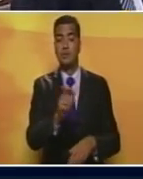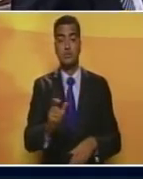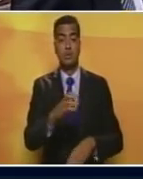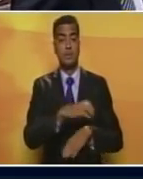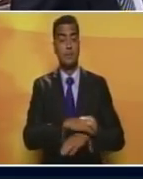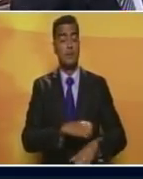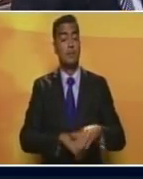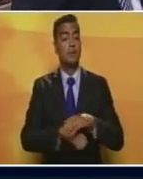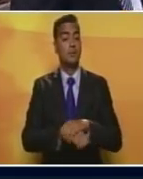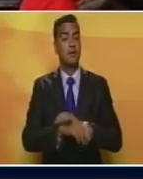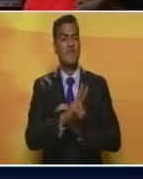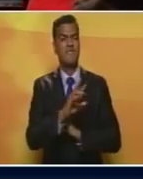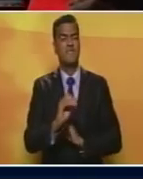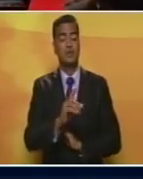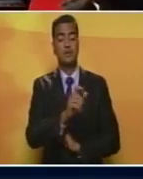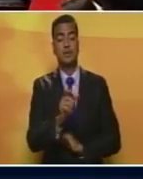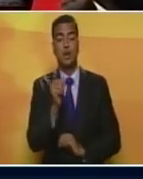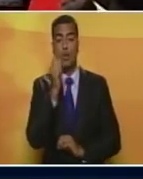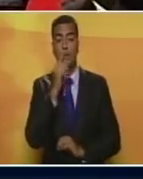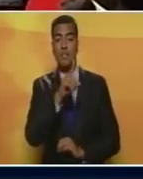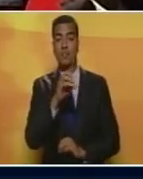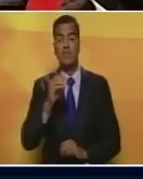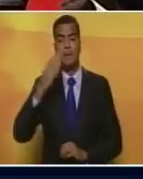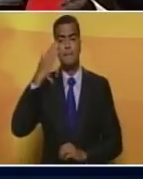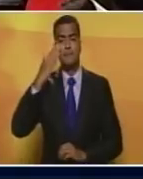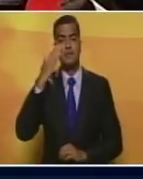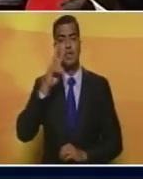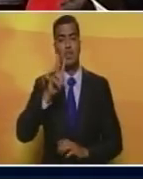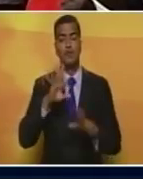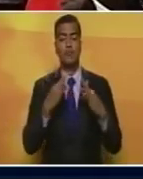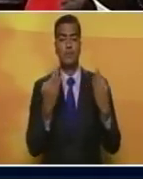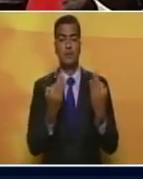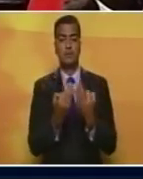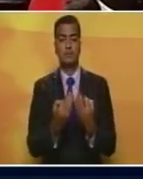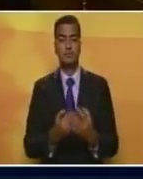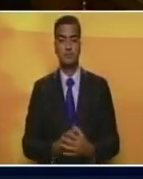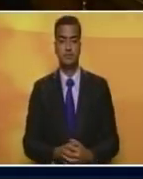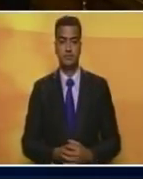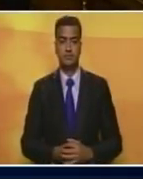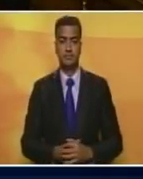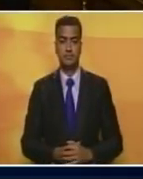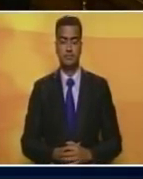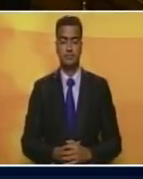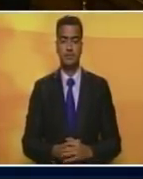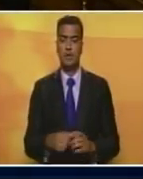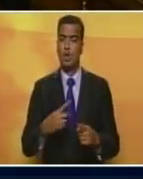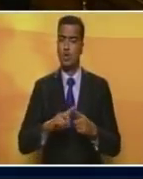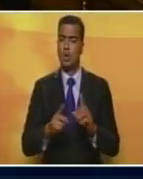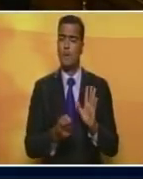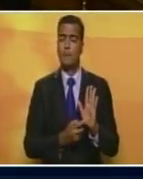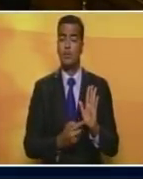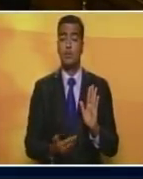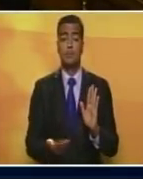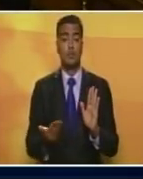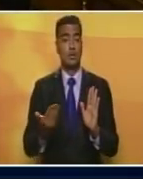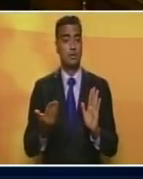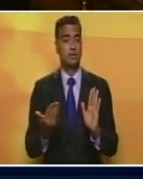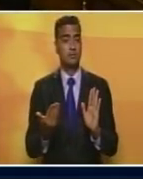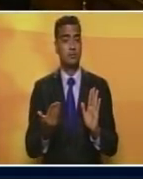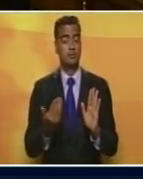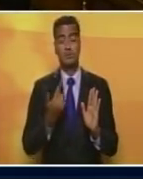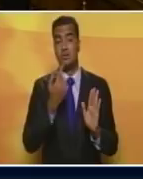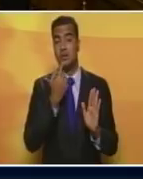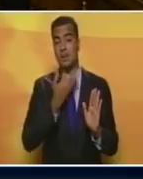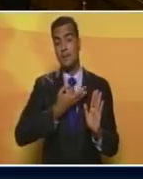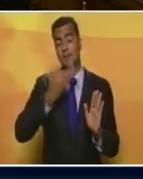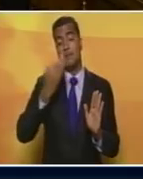la ONU, a quien ya le consignamos el expediente. La comisión actualizó la cifra de detenidos por presuntos vínculos con Óscar Pérez y